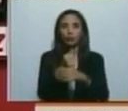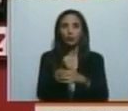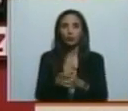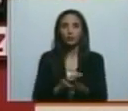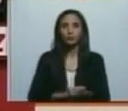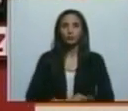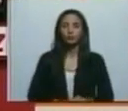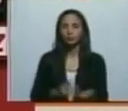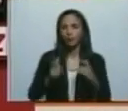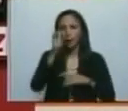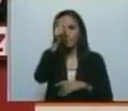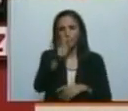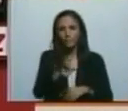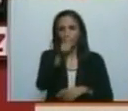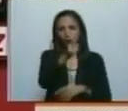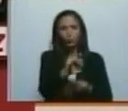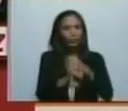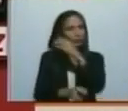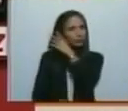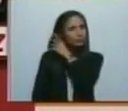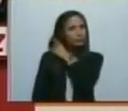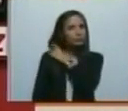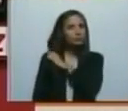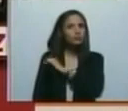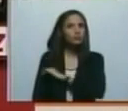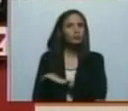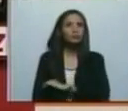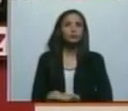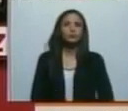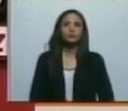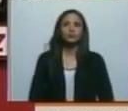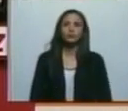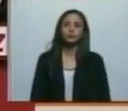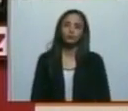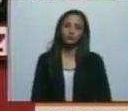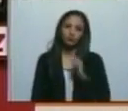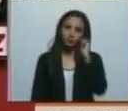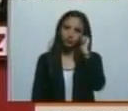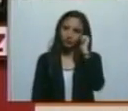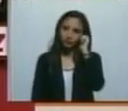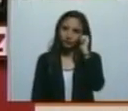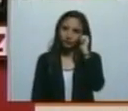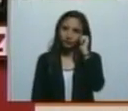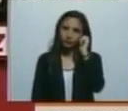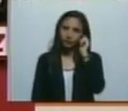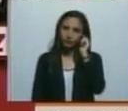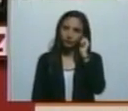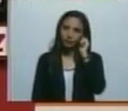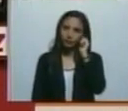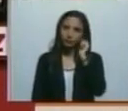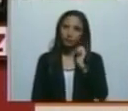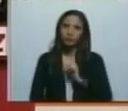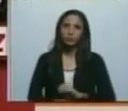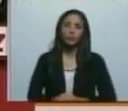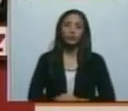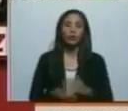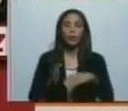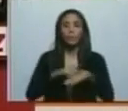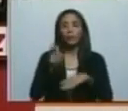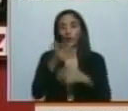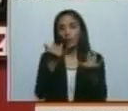Estas personas, porque ahora la derecha, experta en convertir victimarios en